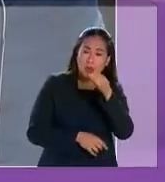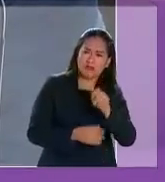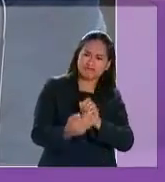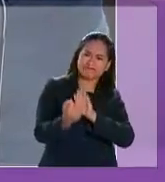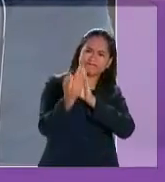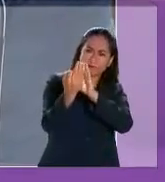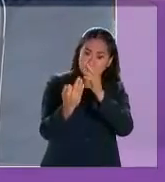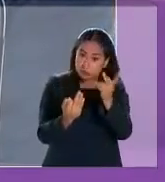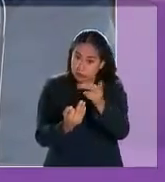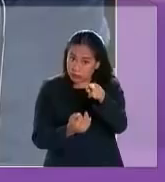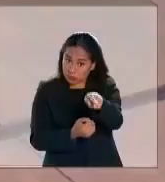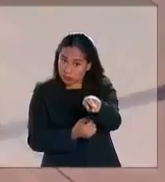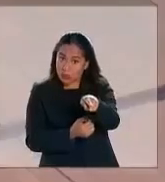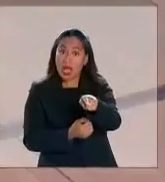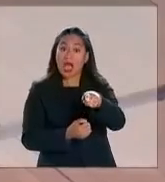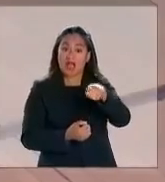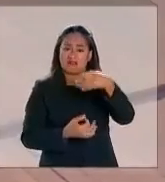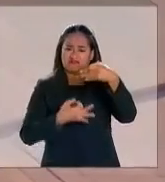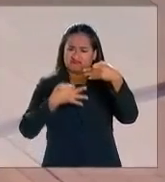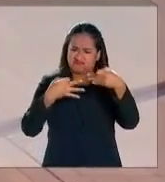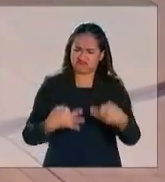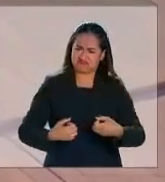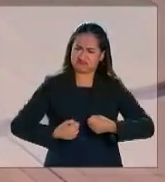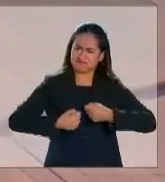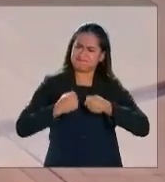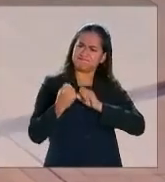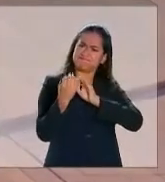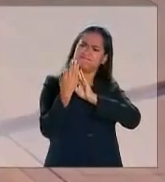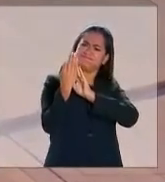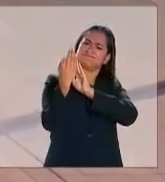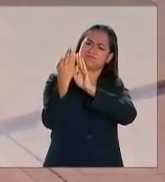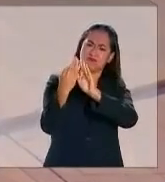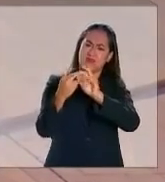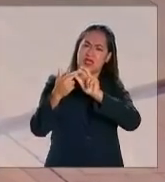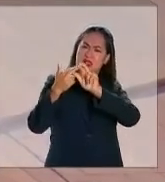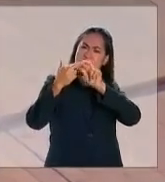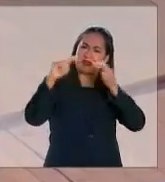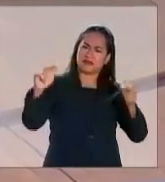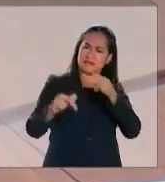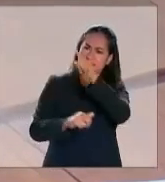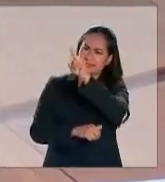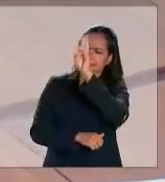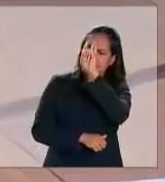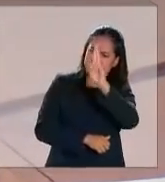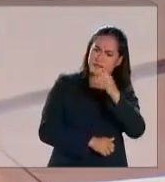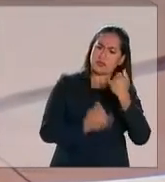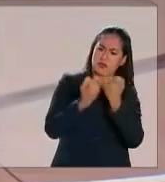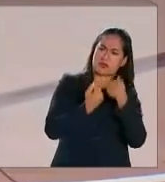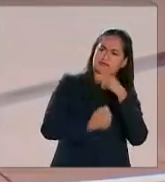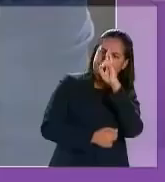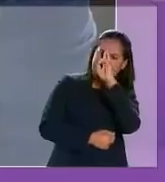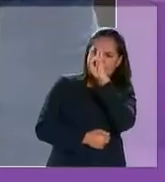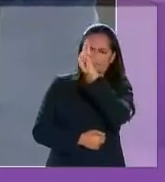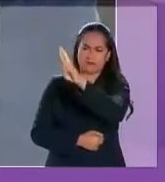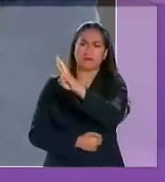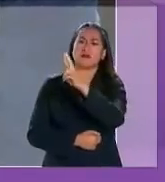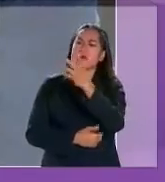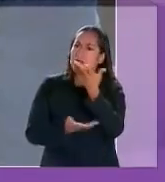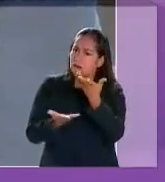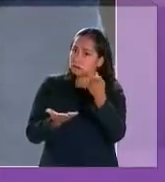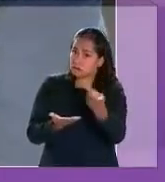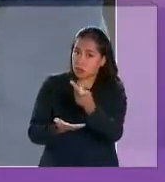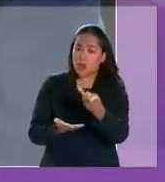absoluta dignidad y firmeza cómo la relación va a ser de respeto pero de respeto mutuo así en el reparto en australia 9